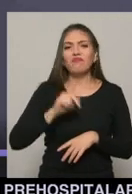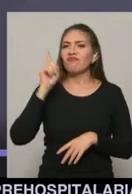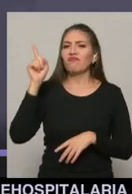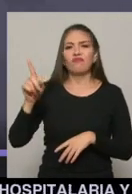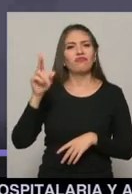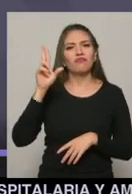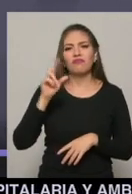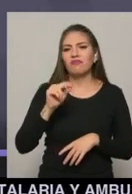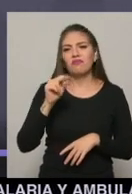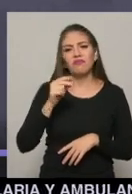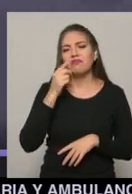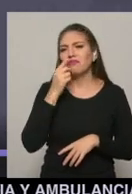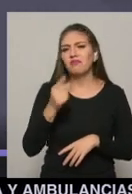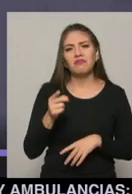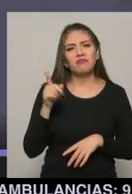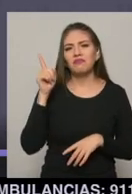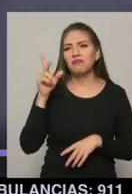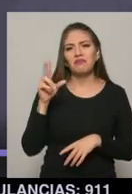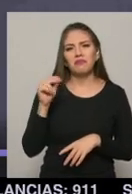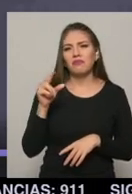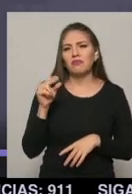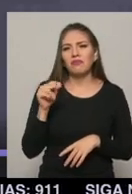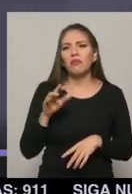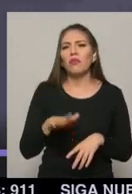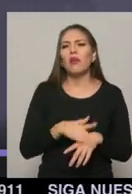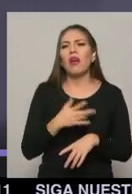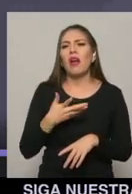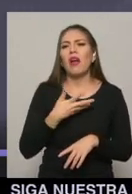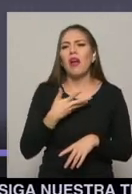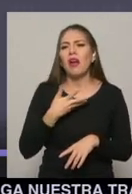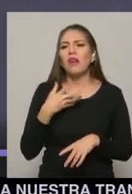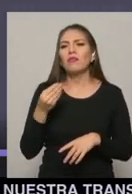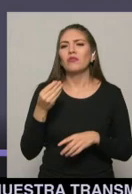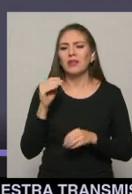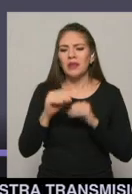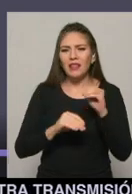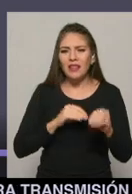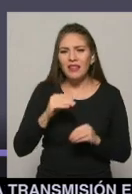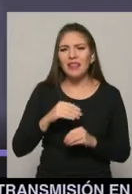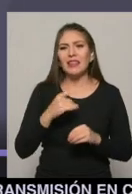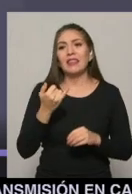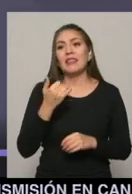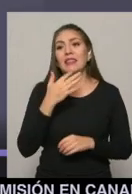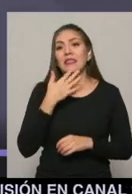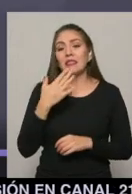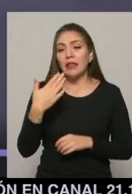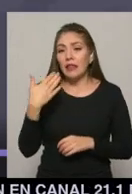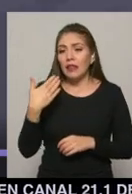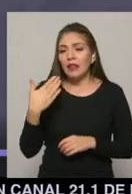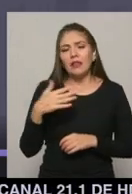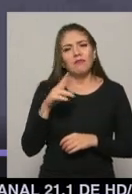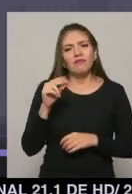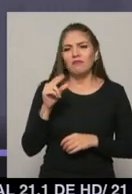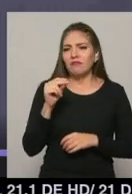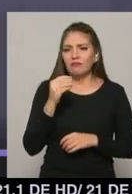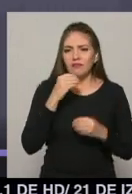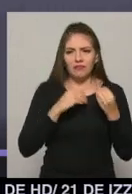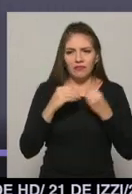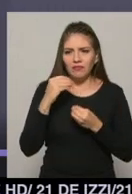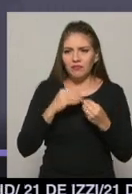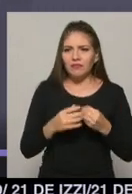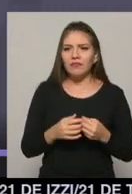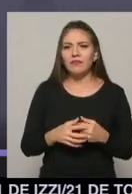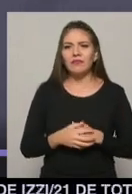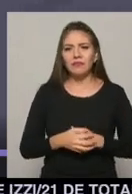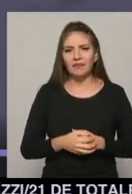que la verdad... El mole no. No, porque tiene pues mucho condimento y picante, entonces... No se lo van a comer. Ajá, por lo